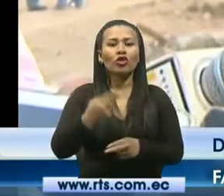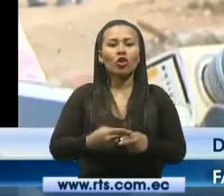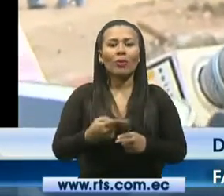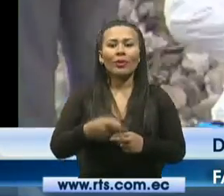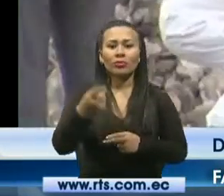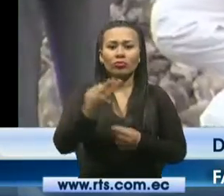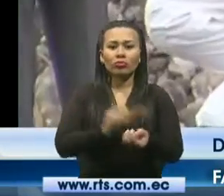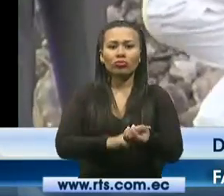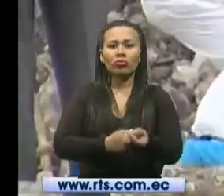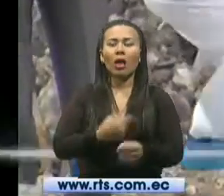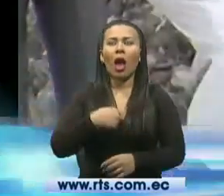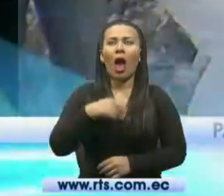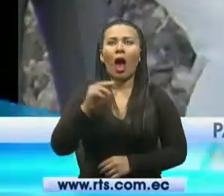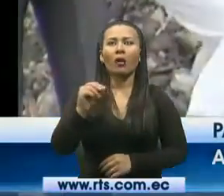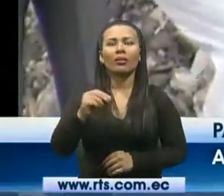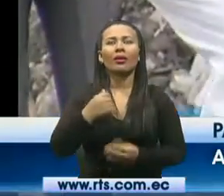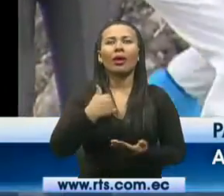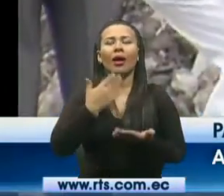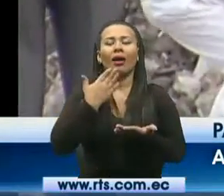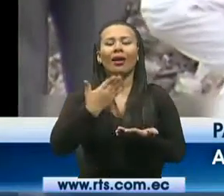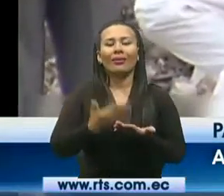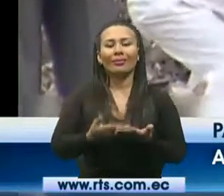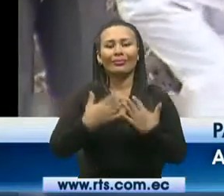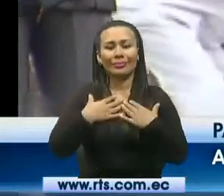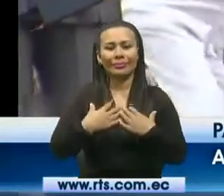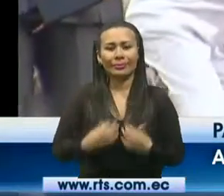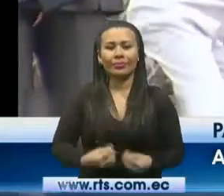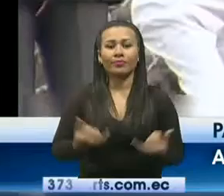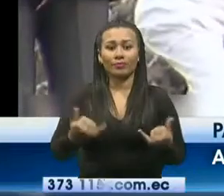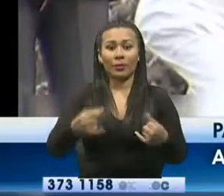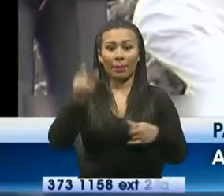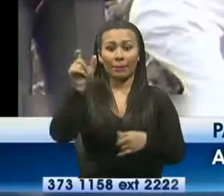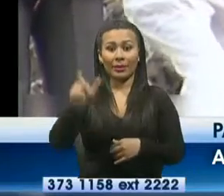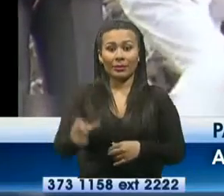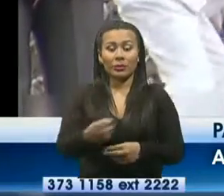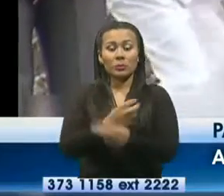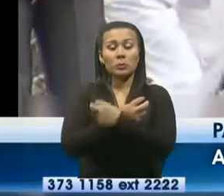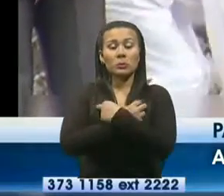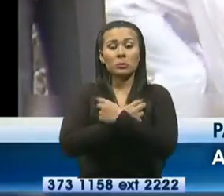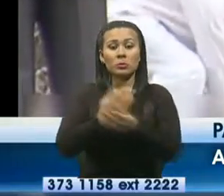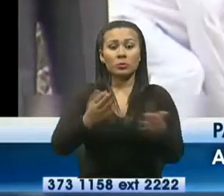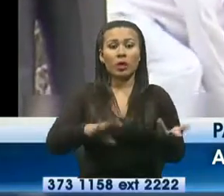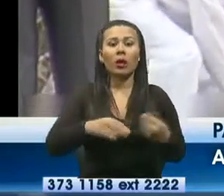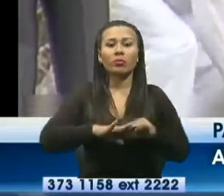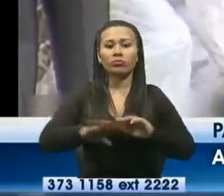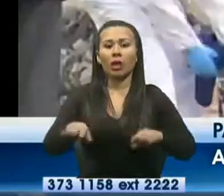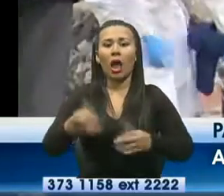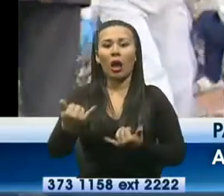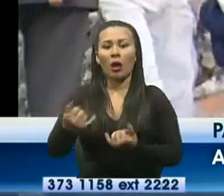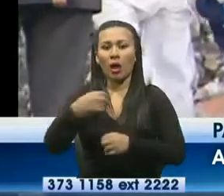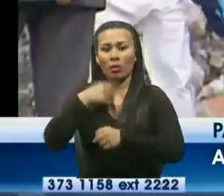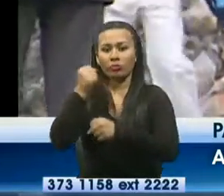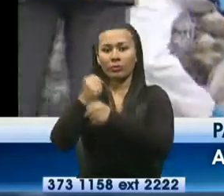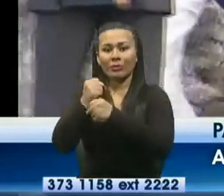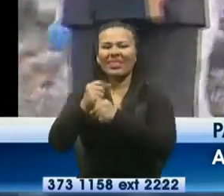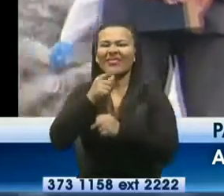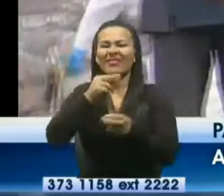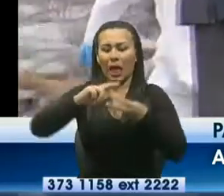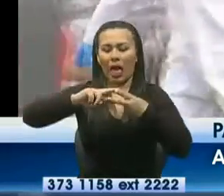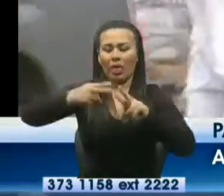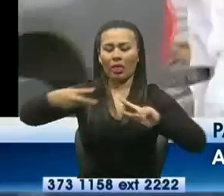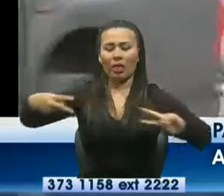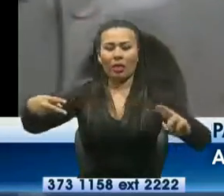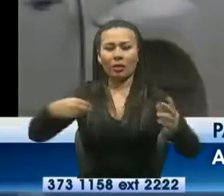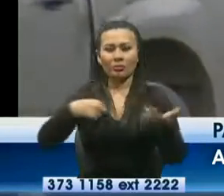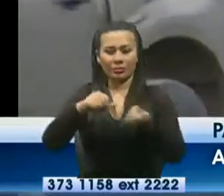nombre de él. El cuerpo del infortunado fue llevado al nuevo laboratorio de ciencias forenses para trabajar en su identificación. Con